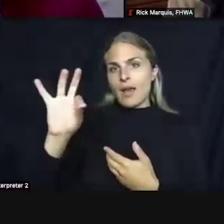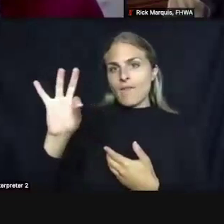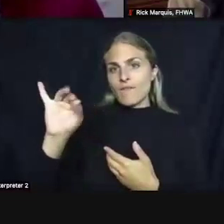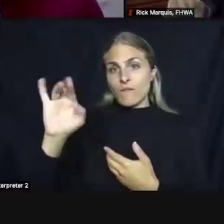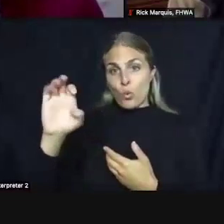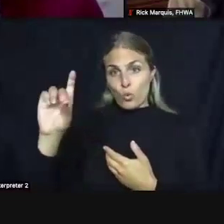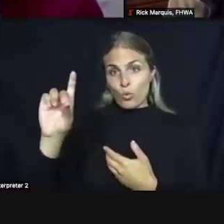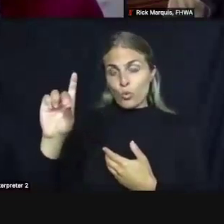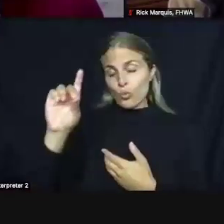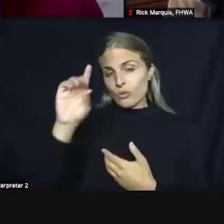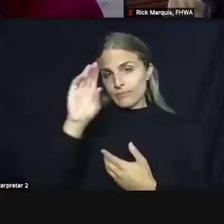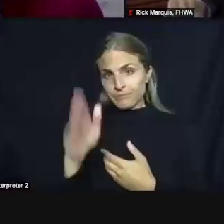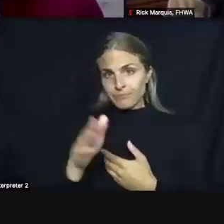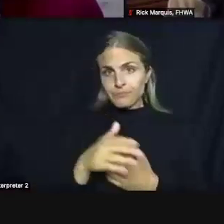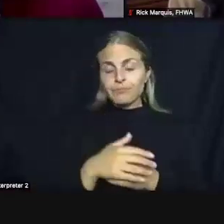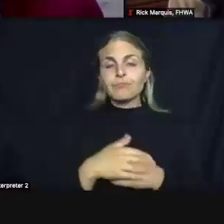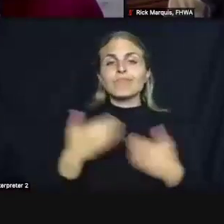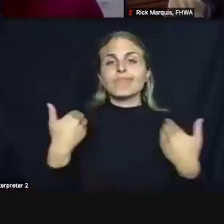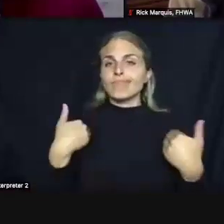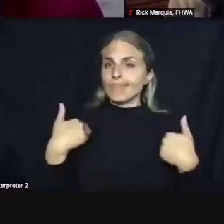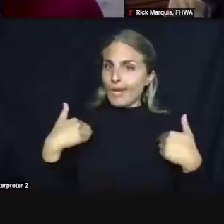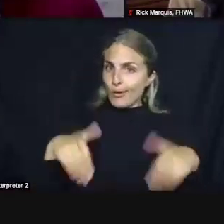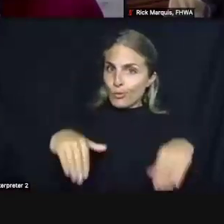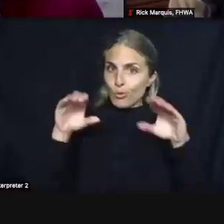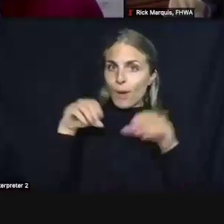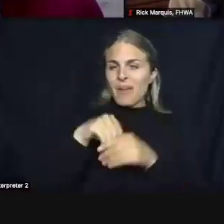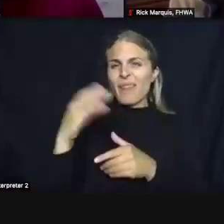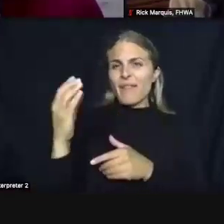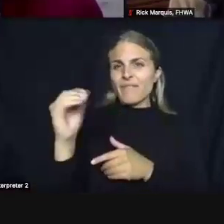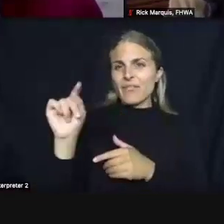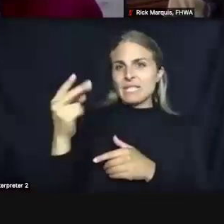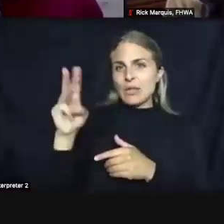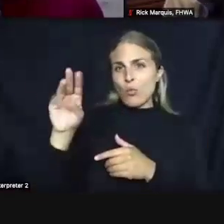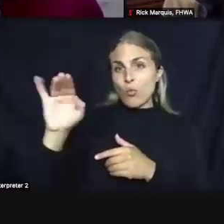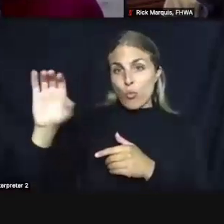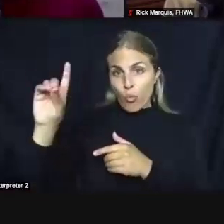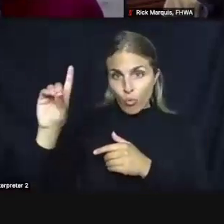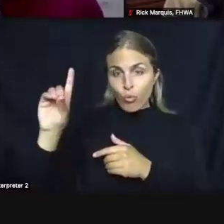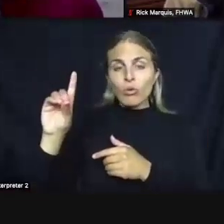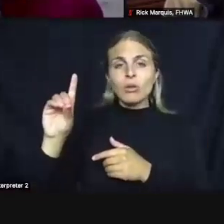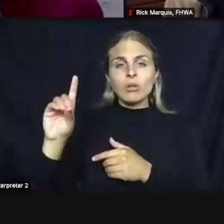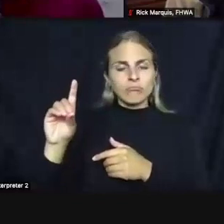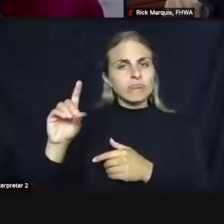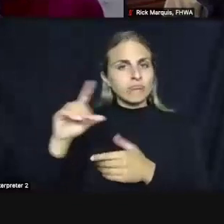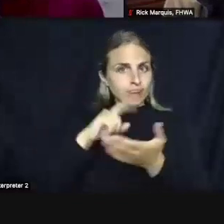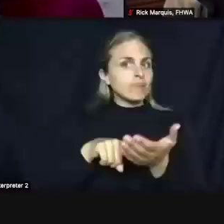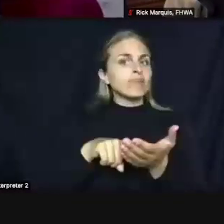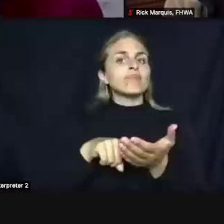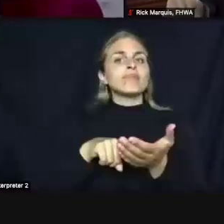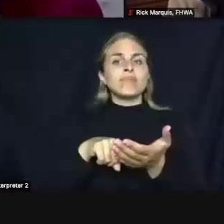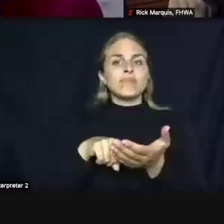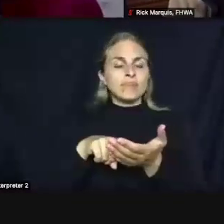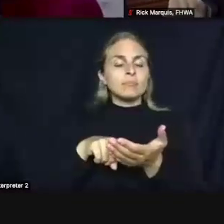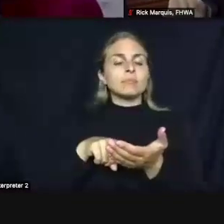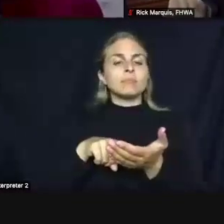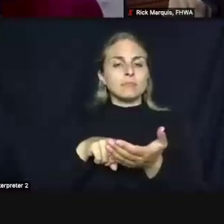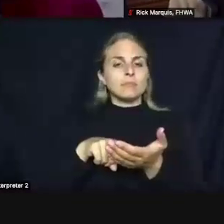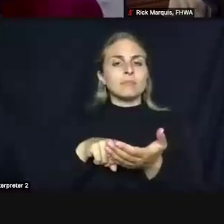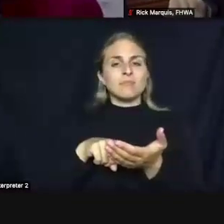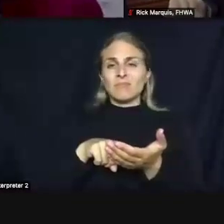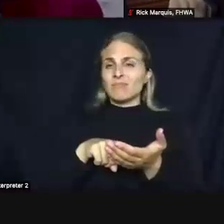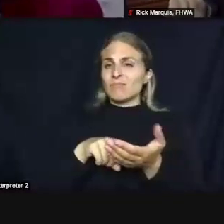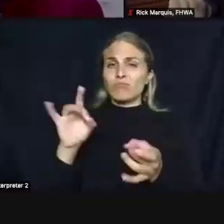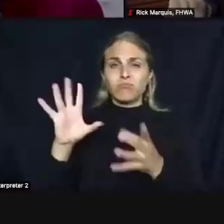Sanford, S-A-N-F-O-R-D. Yo crecí en la circunscripción 15, o